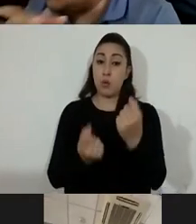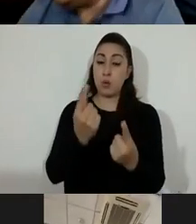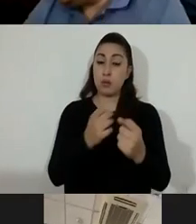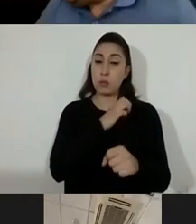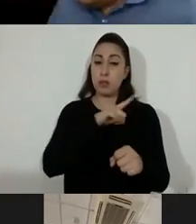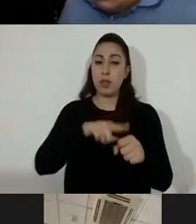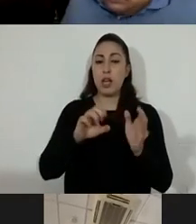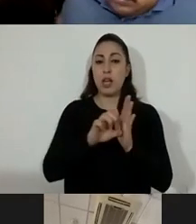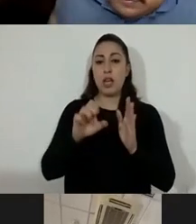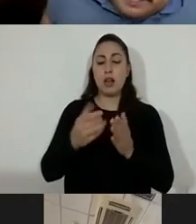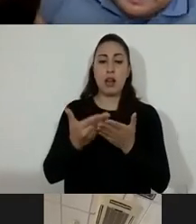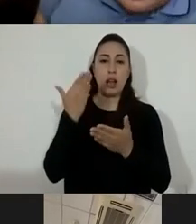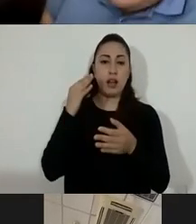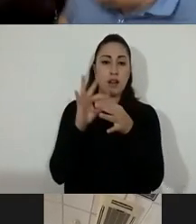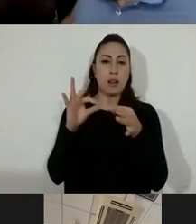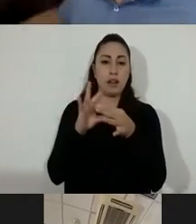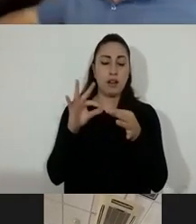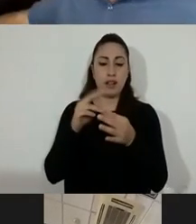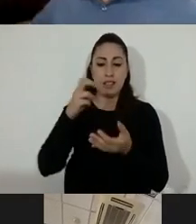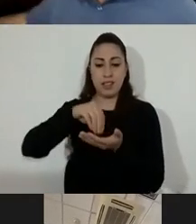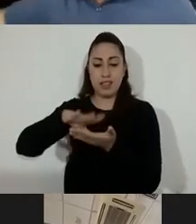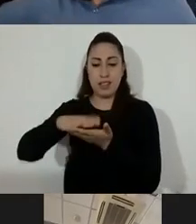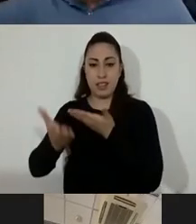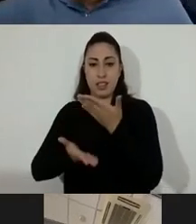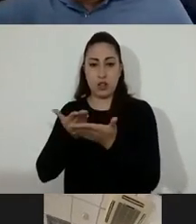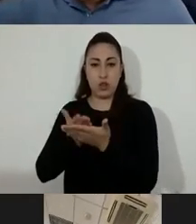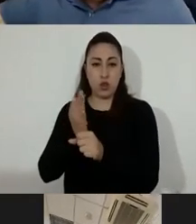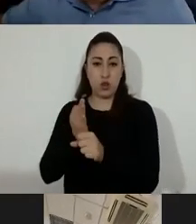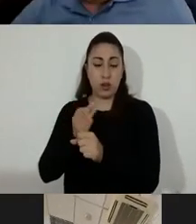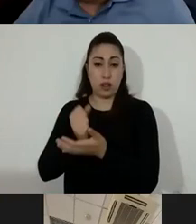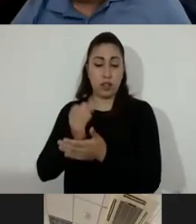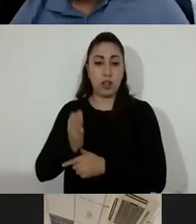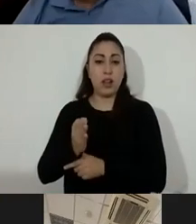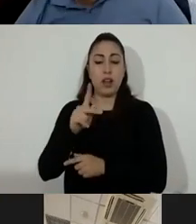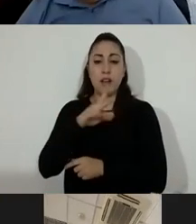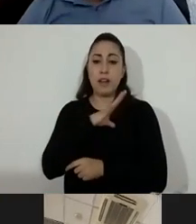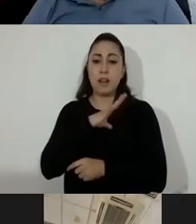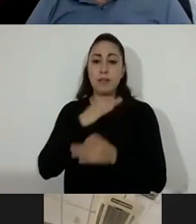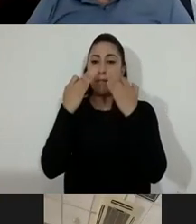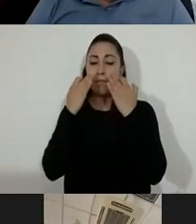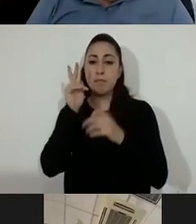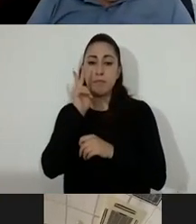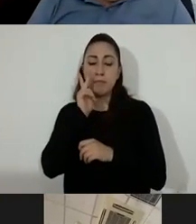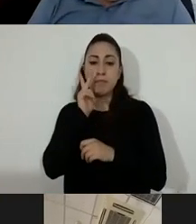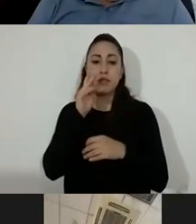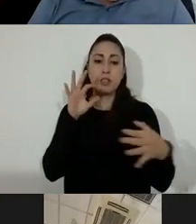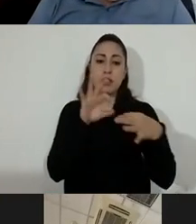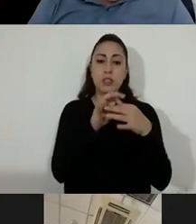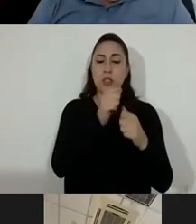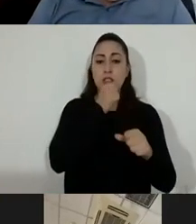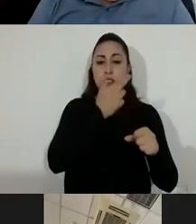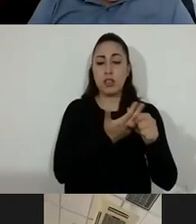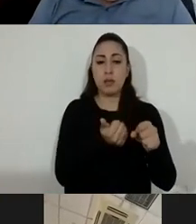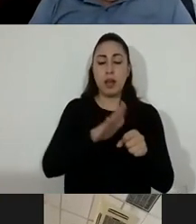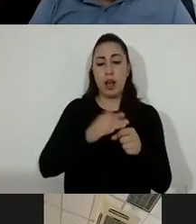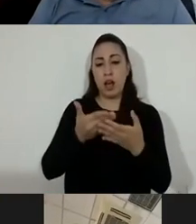como las que menciona el dictamen que vamos a aprobar, pues se estarán comprobando y revisando ante las instancias que ya se han